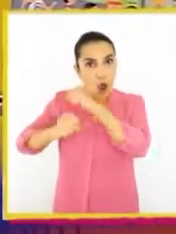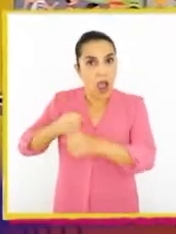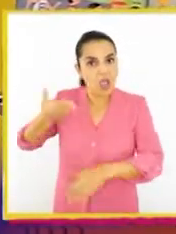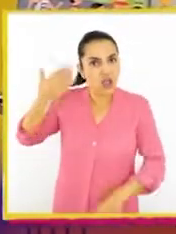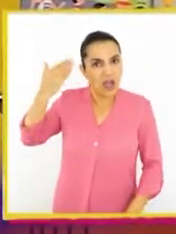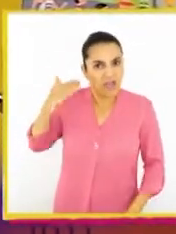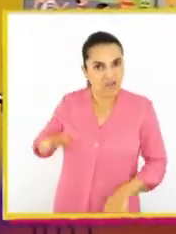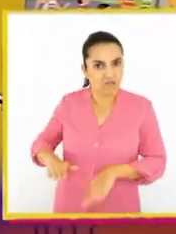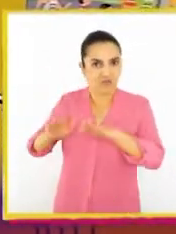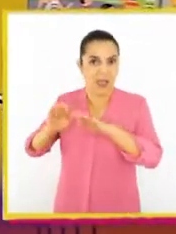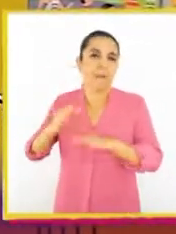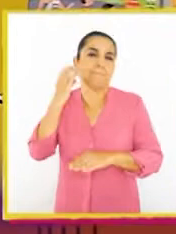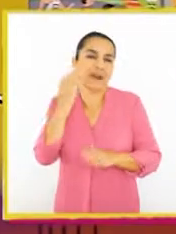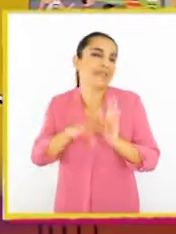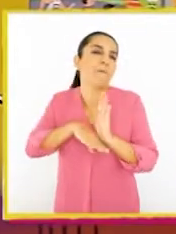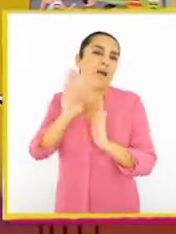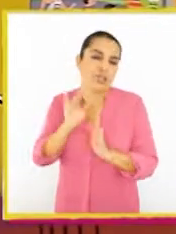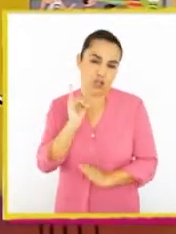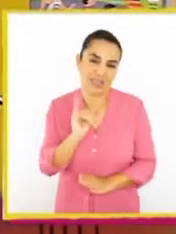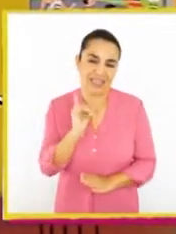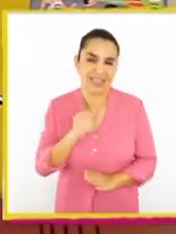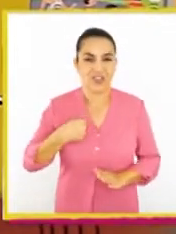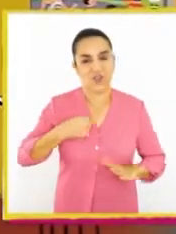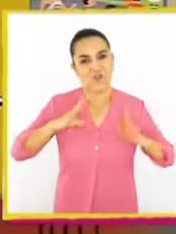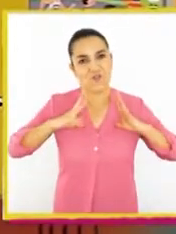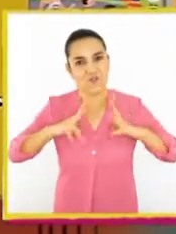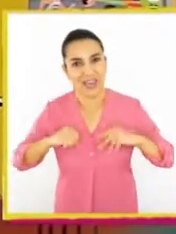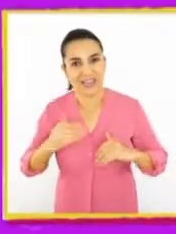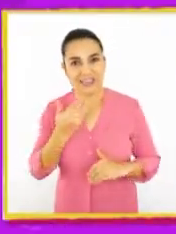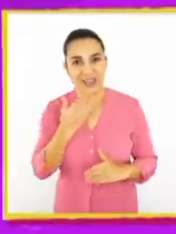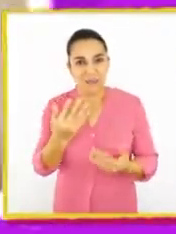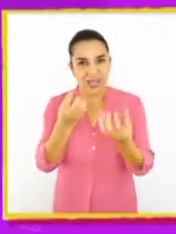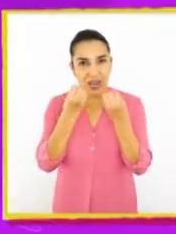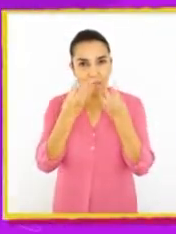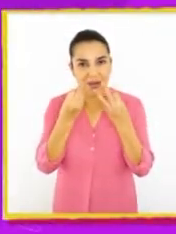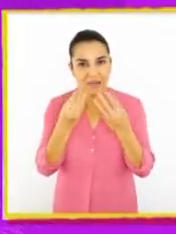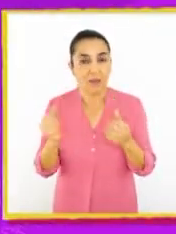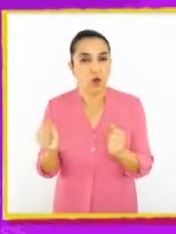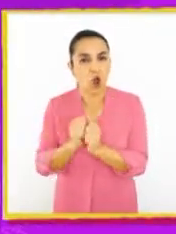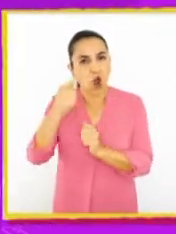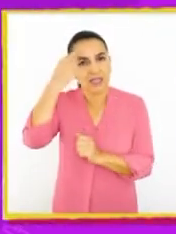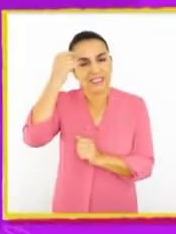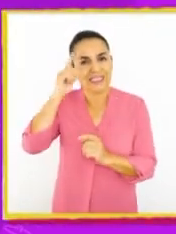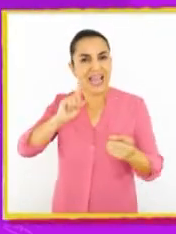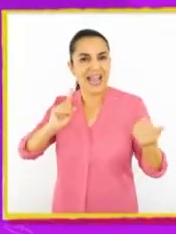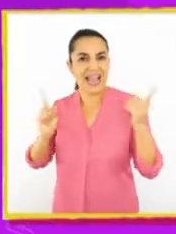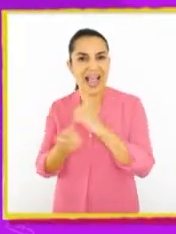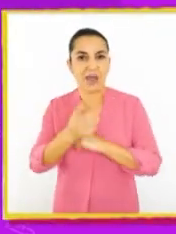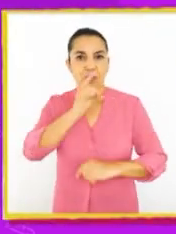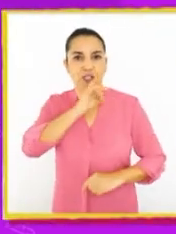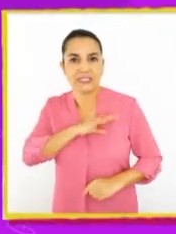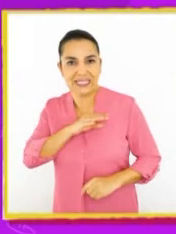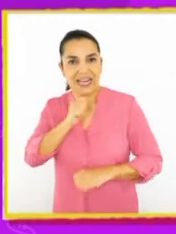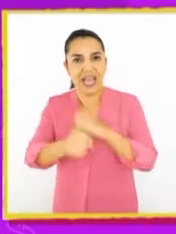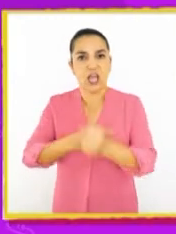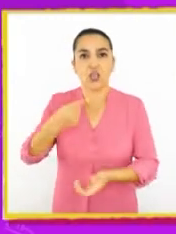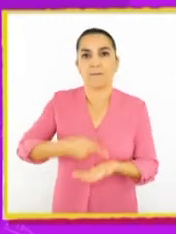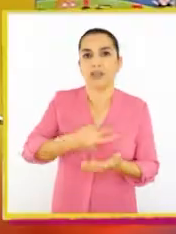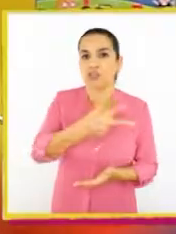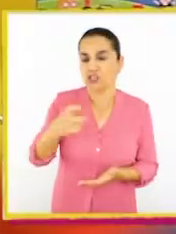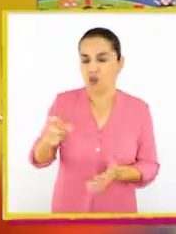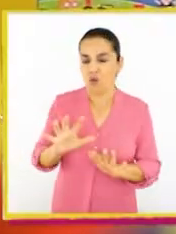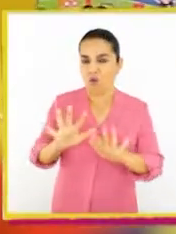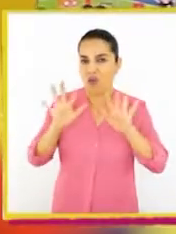contemporáneos. Aunque Prat era mayor, eso sí. Estoy muy feliz. Porque también aprendimos con César los cambios que tuvo Chile en el siglo